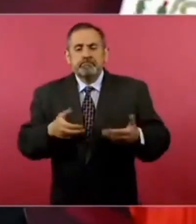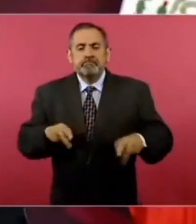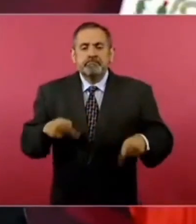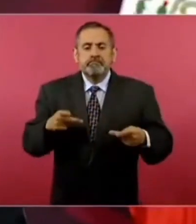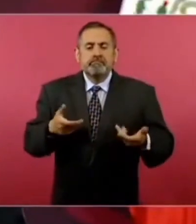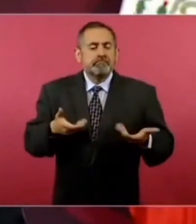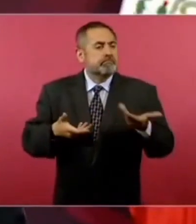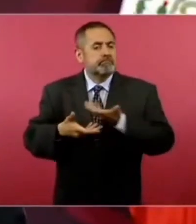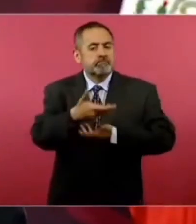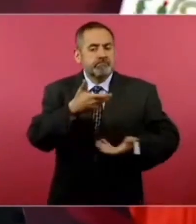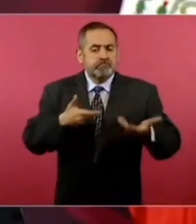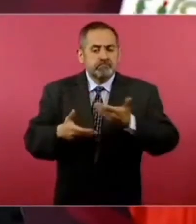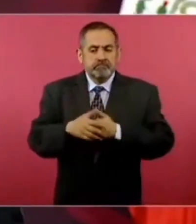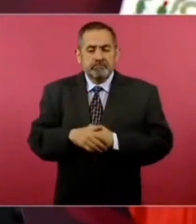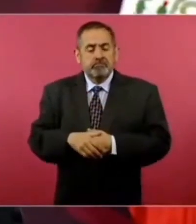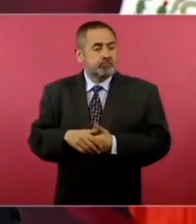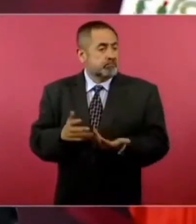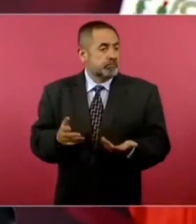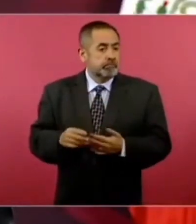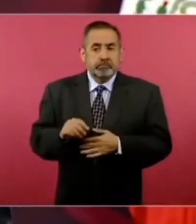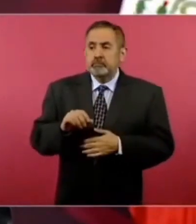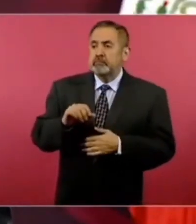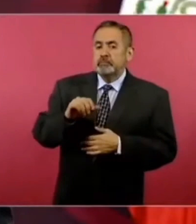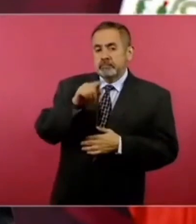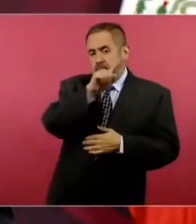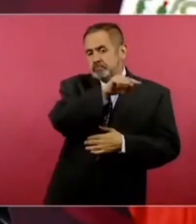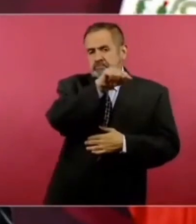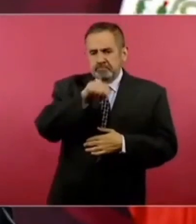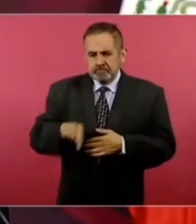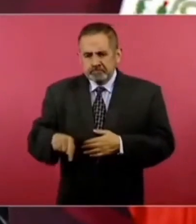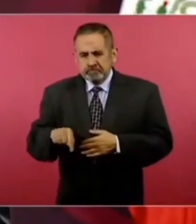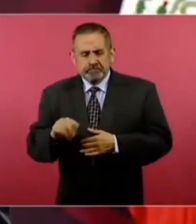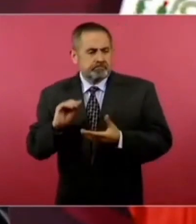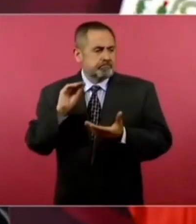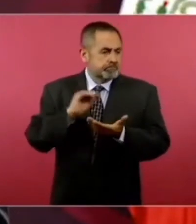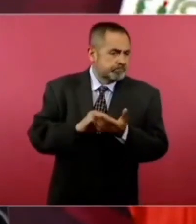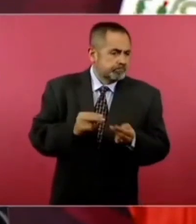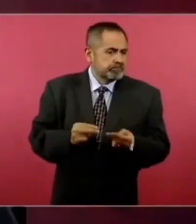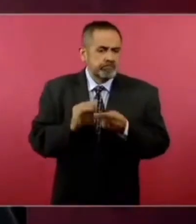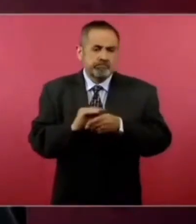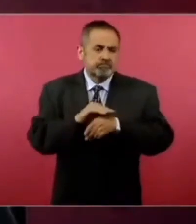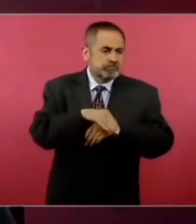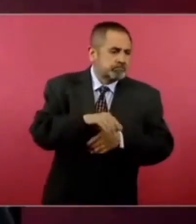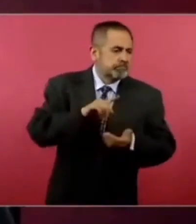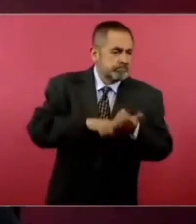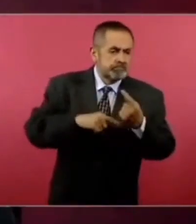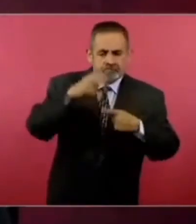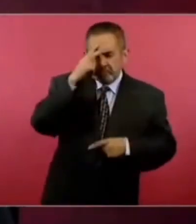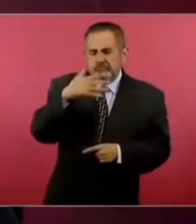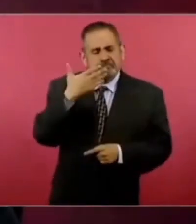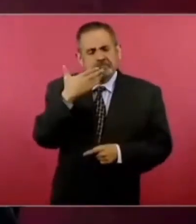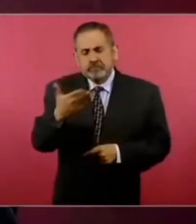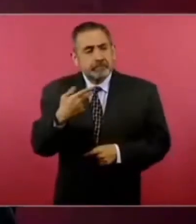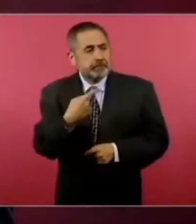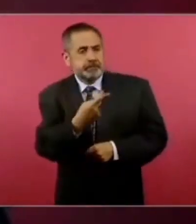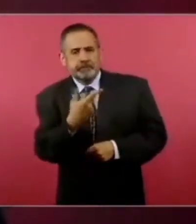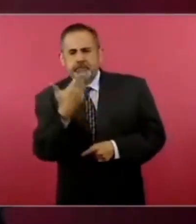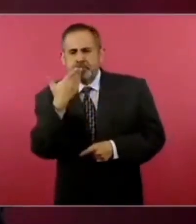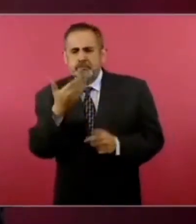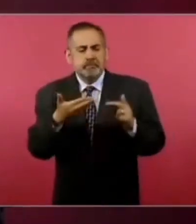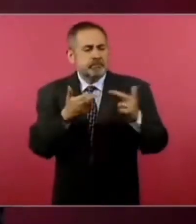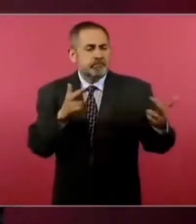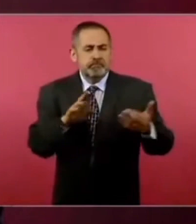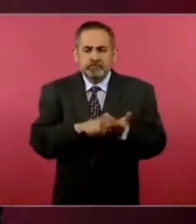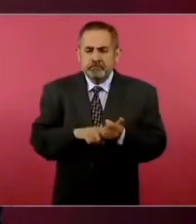La inversión extranjera sigue llegando como nunca y es muy buena la